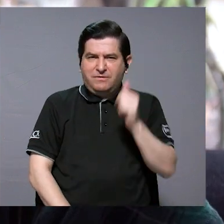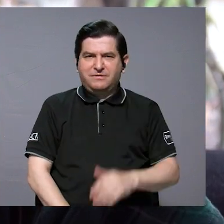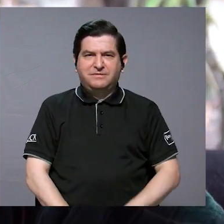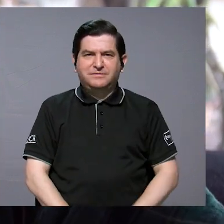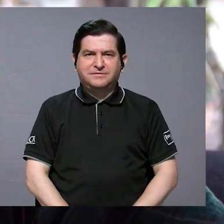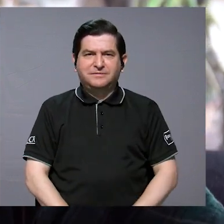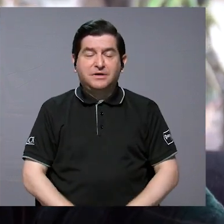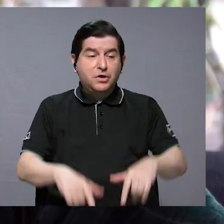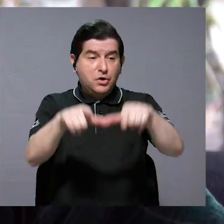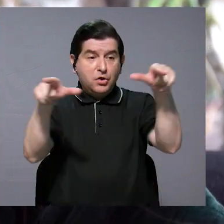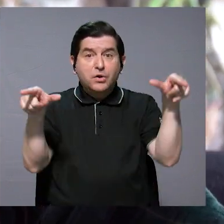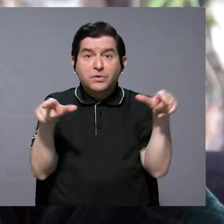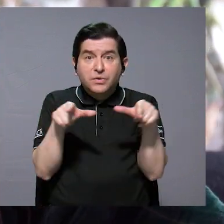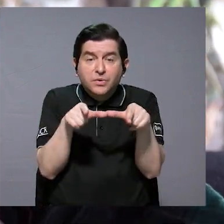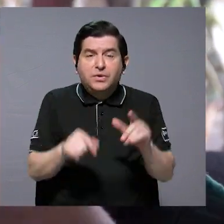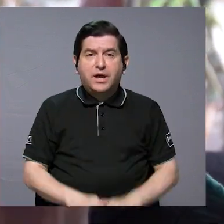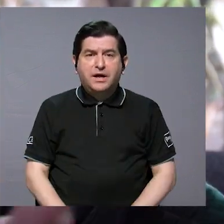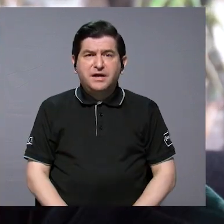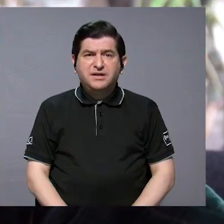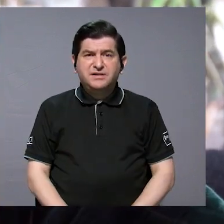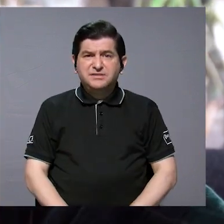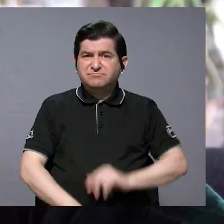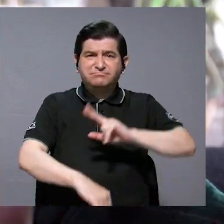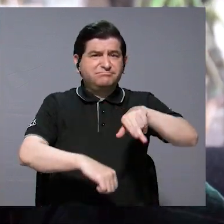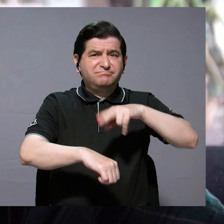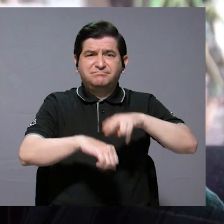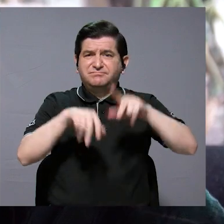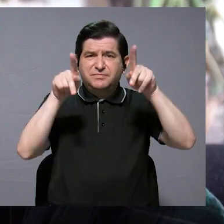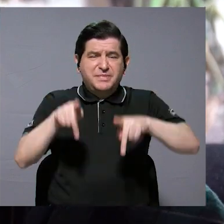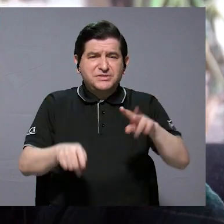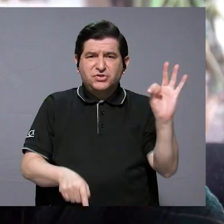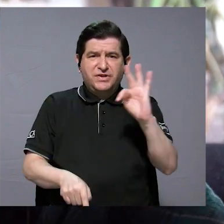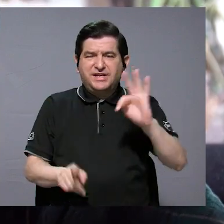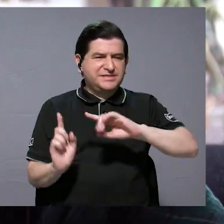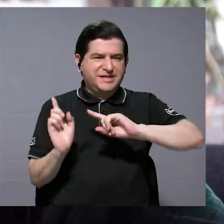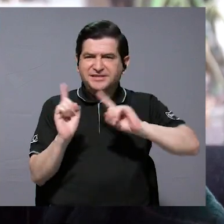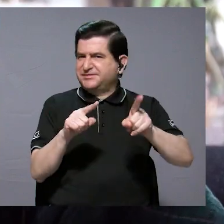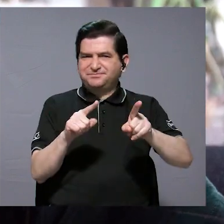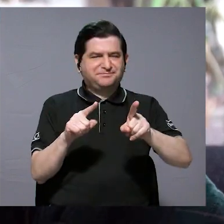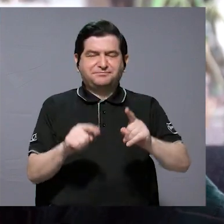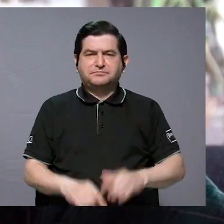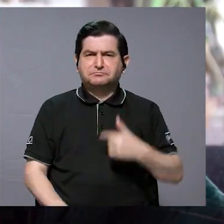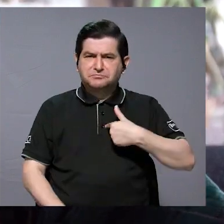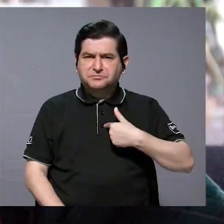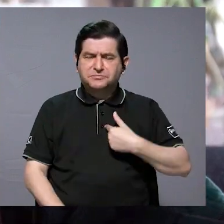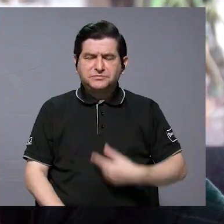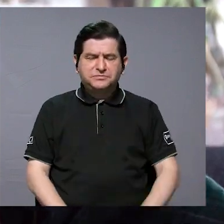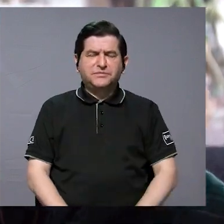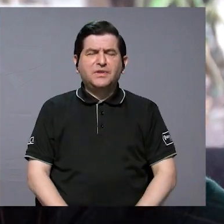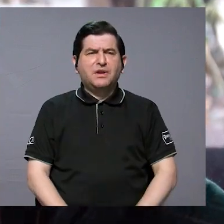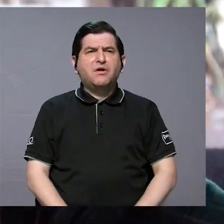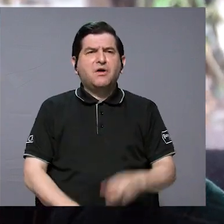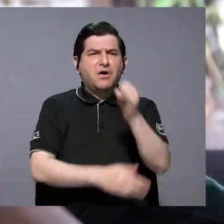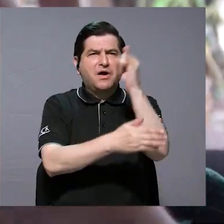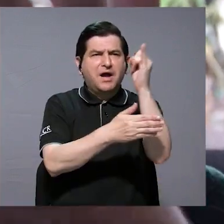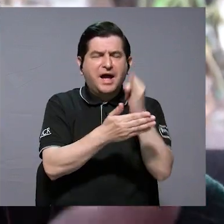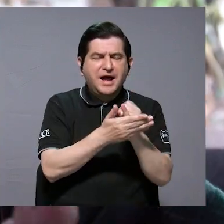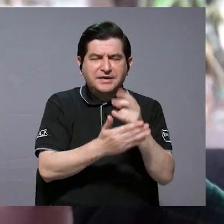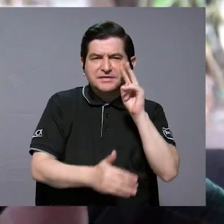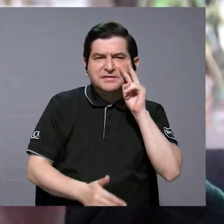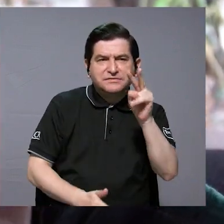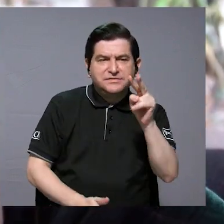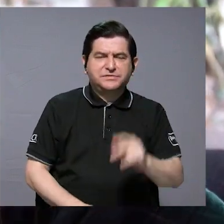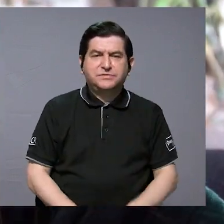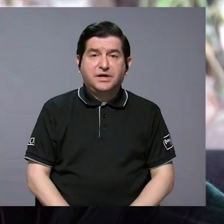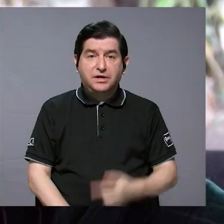porque son lugares donde no solemos estar las personas trans. Y me considero